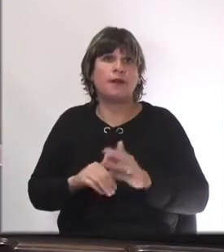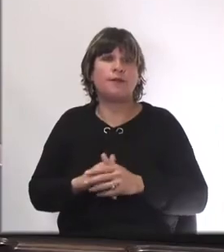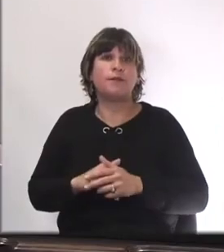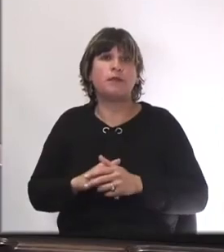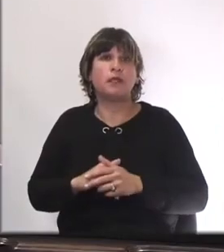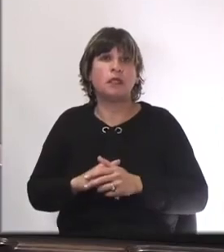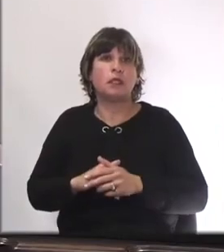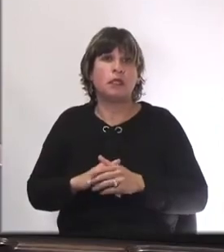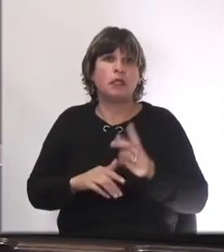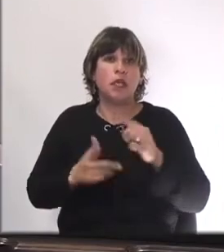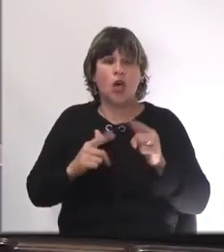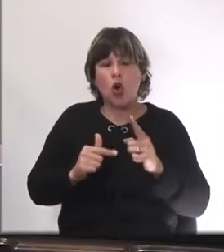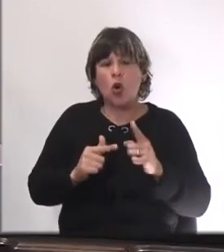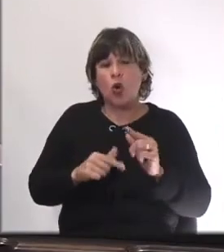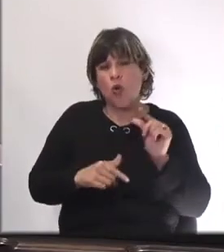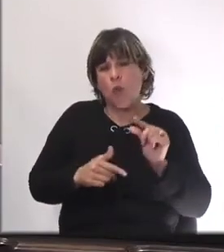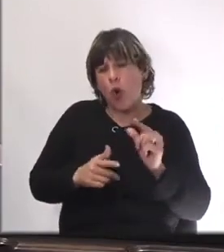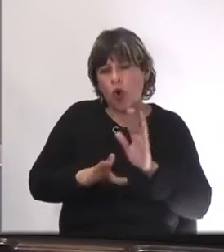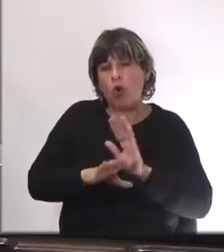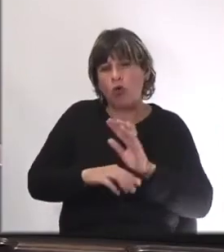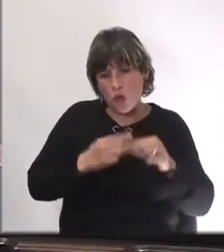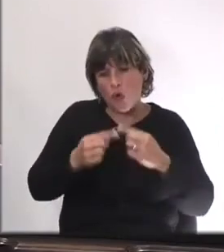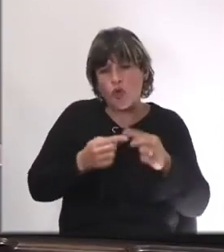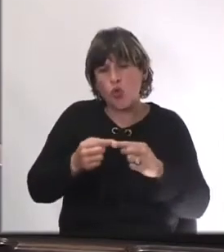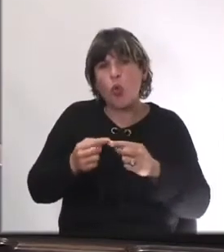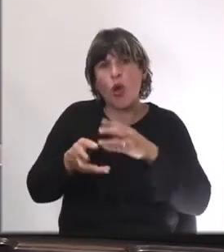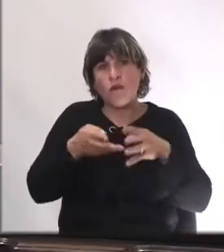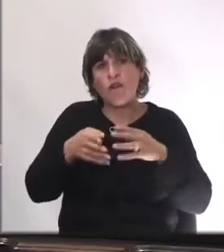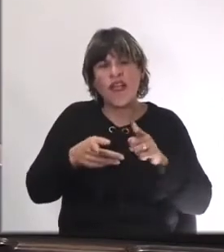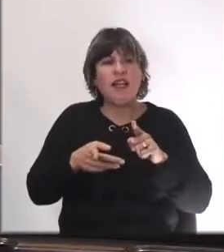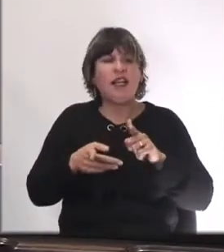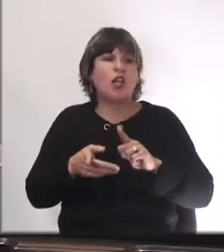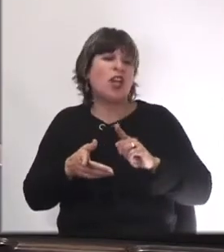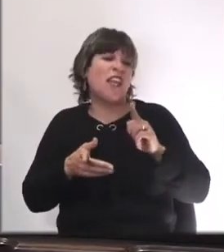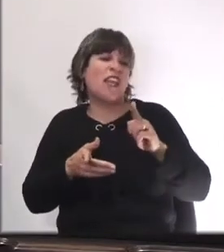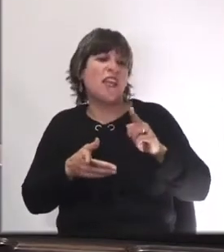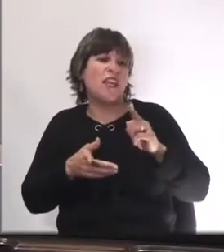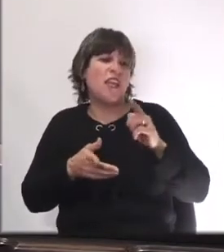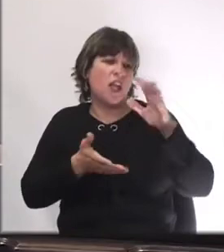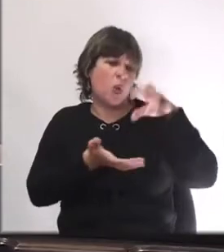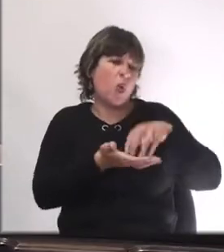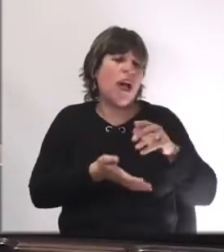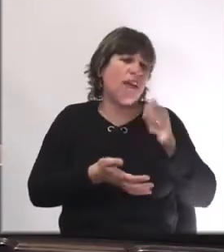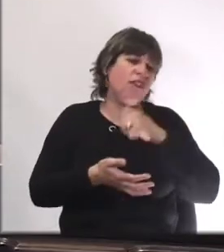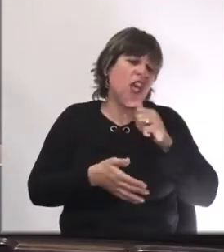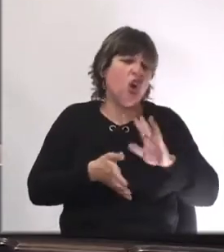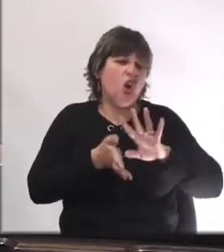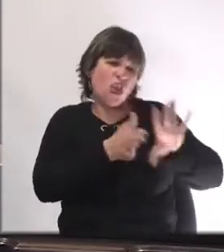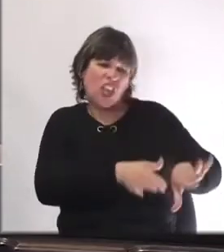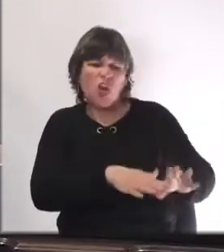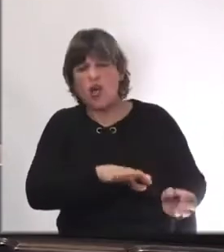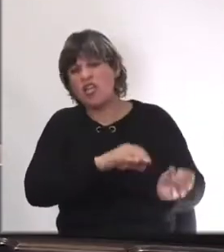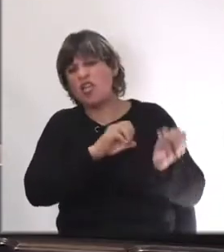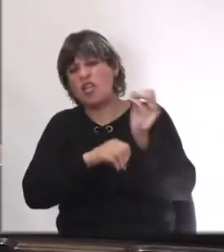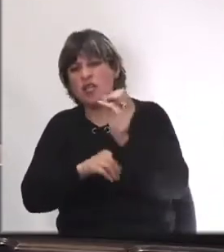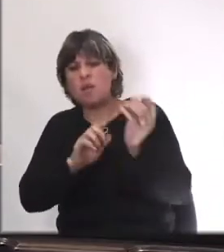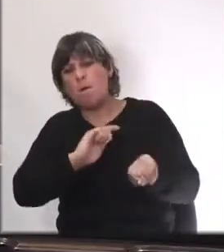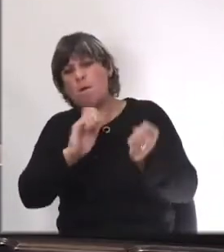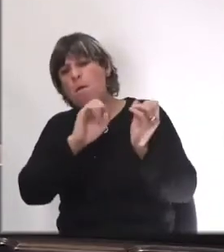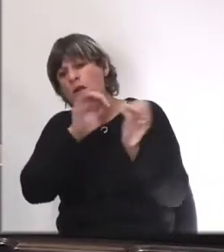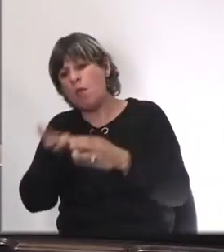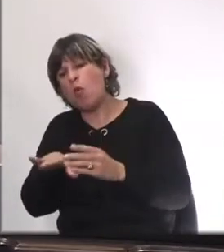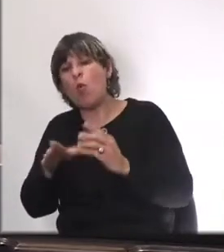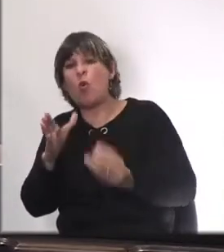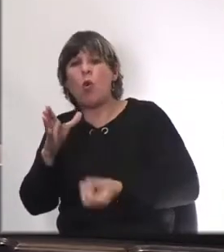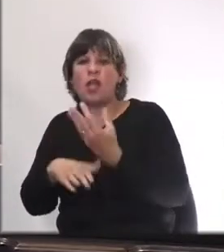que con relativamente poco se sigue funcionando. O sea, dejo el local viejo, voy al nuevo y ya tengo inversiones, tengo personal asignado,